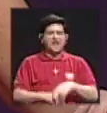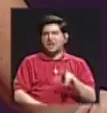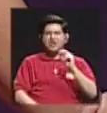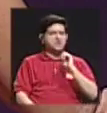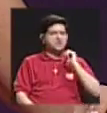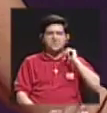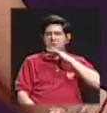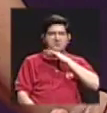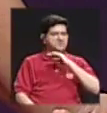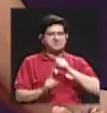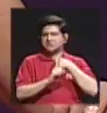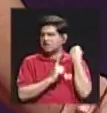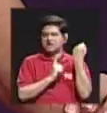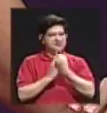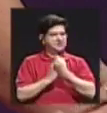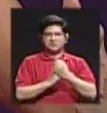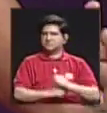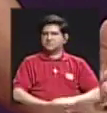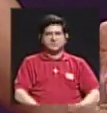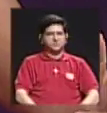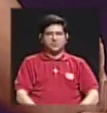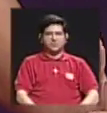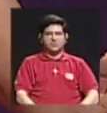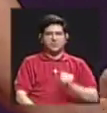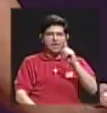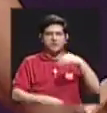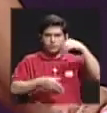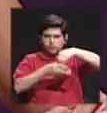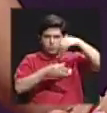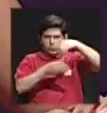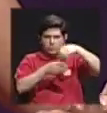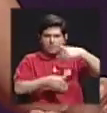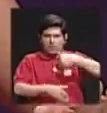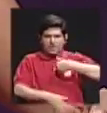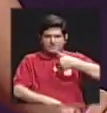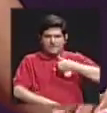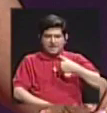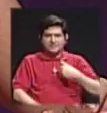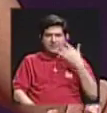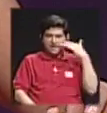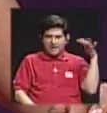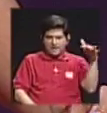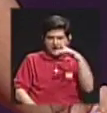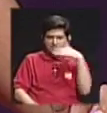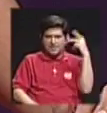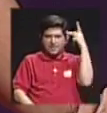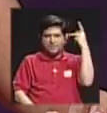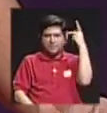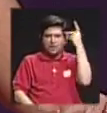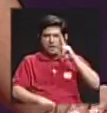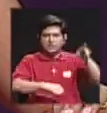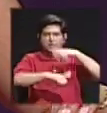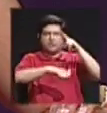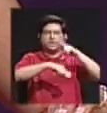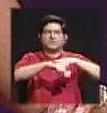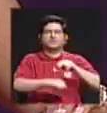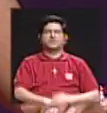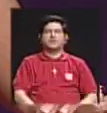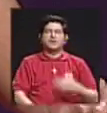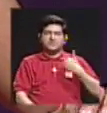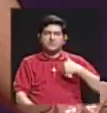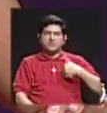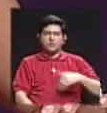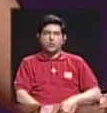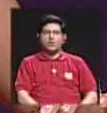extraña en lo más mínimo porque es un componente del panorama político nacional. Don